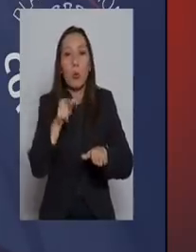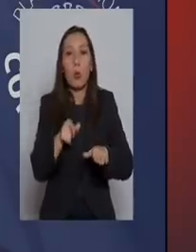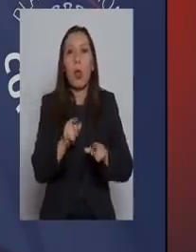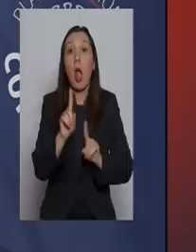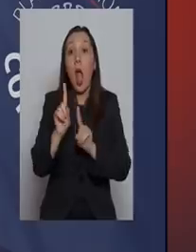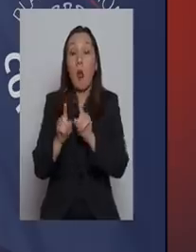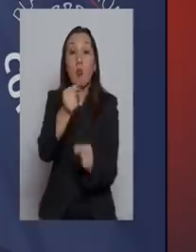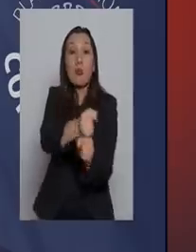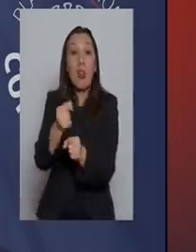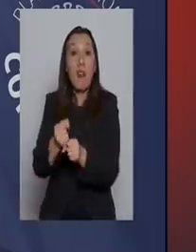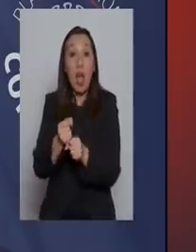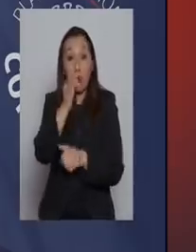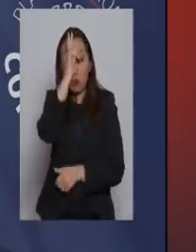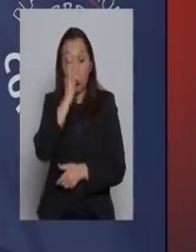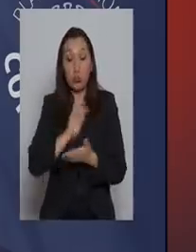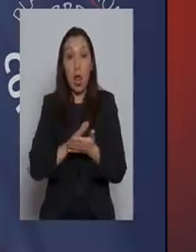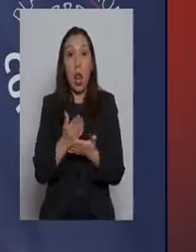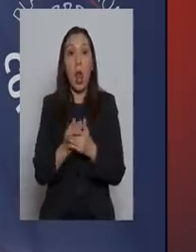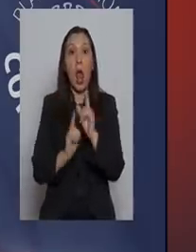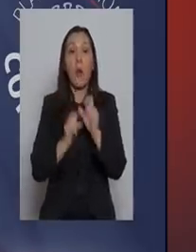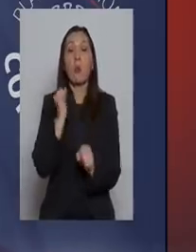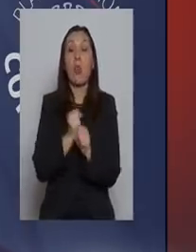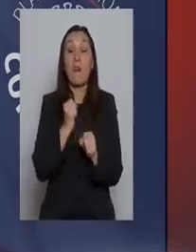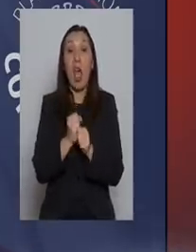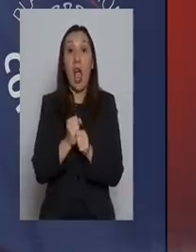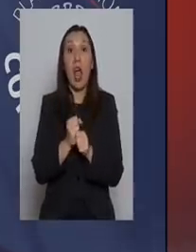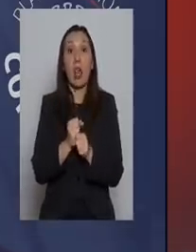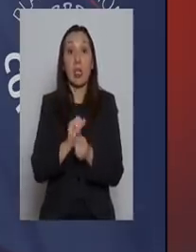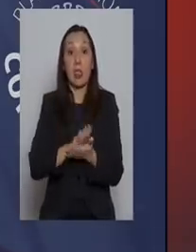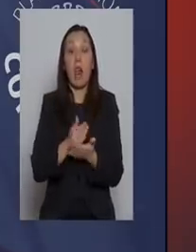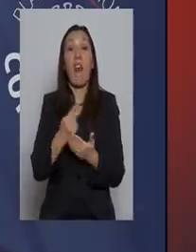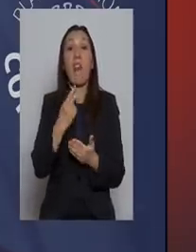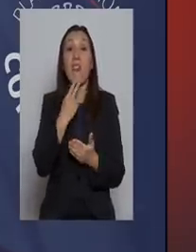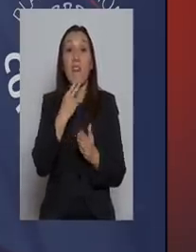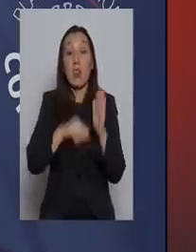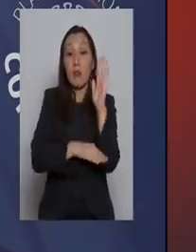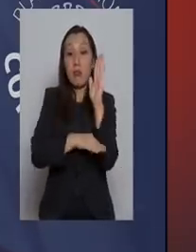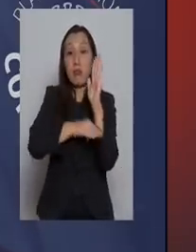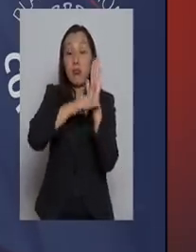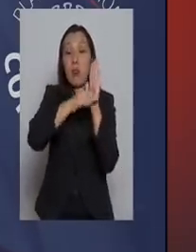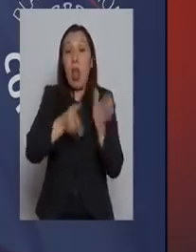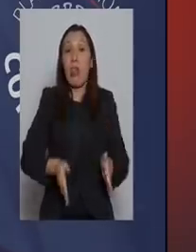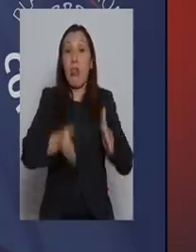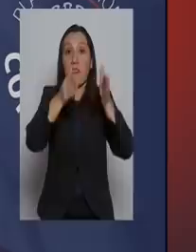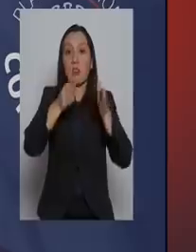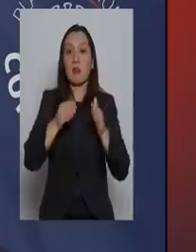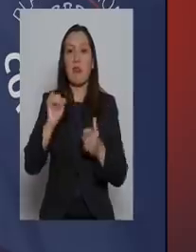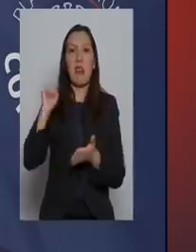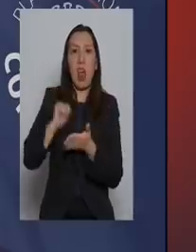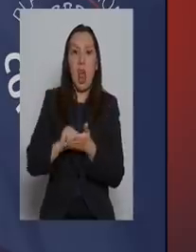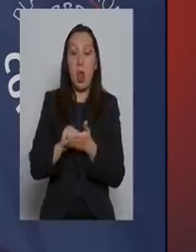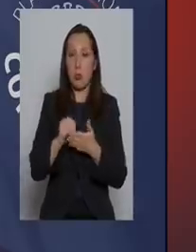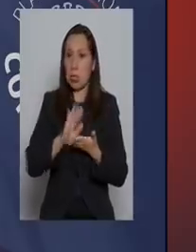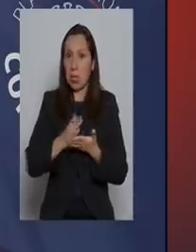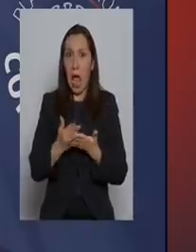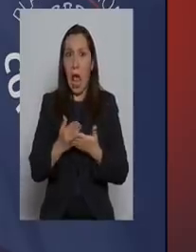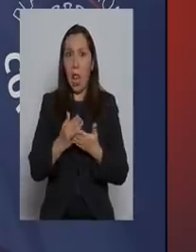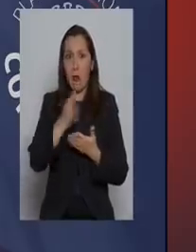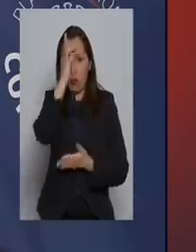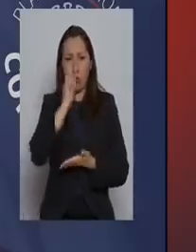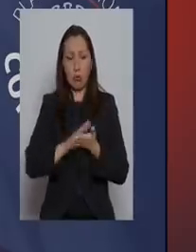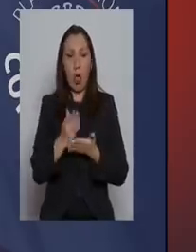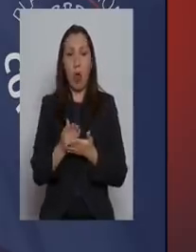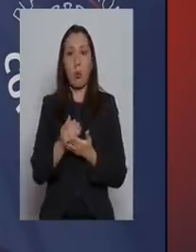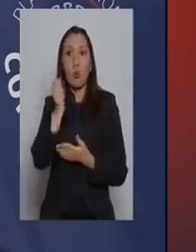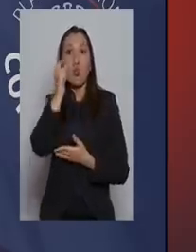ocurriendo con trabajadores de la salud. Los trabajadores de salud que viven en un piso décimo se quejan de que los vecinos, ellos están sanos, pero